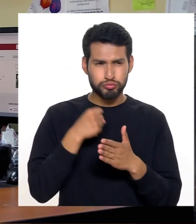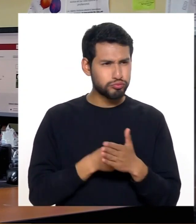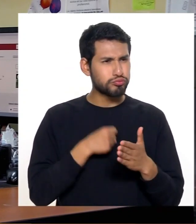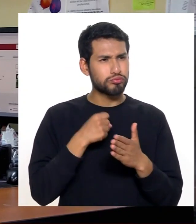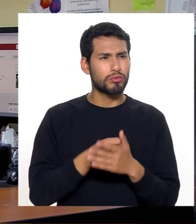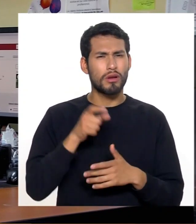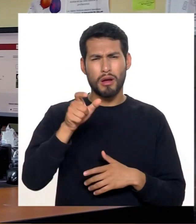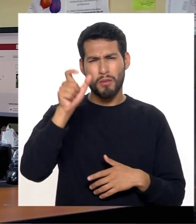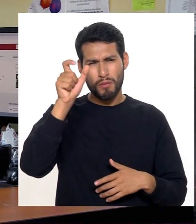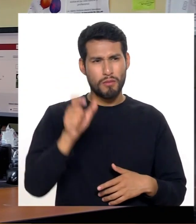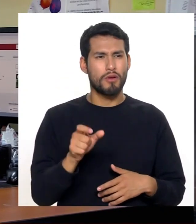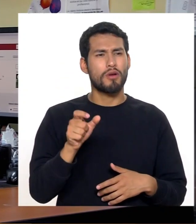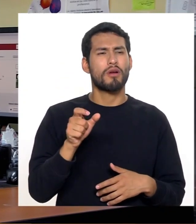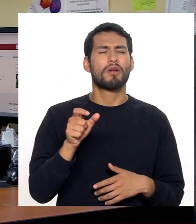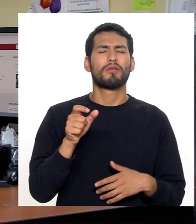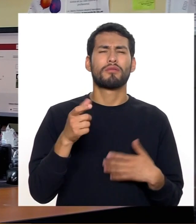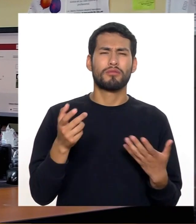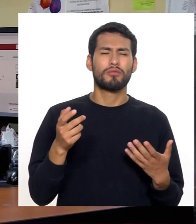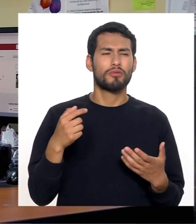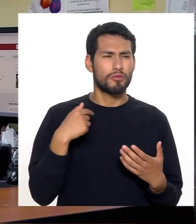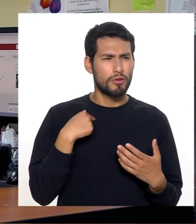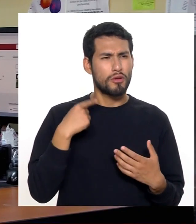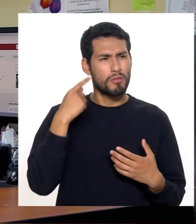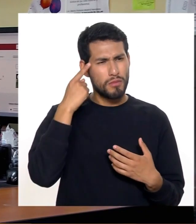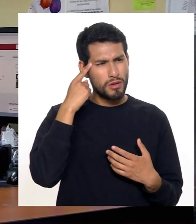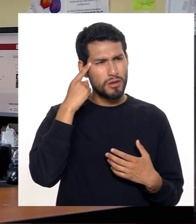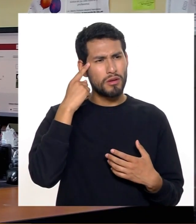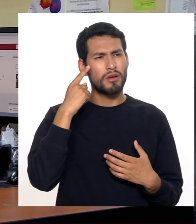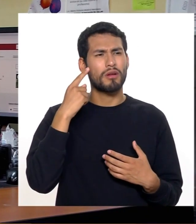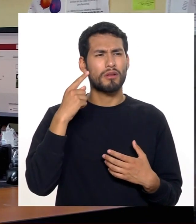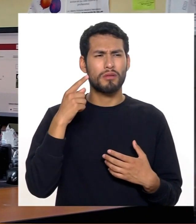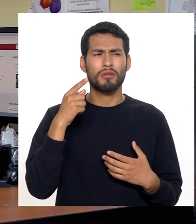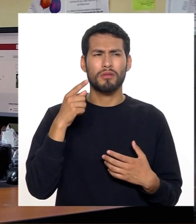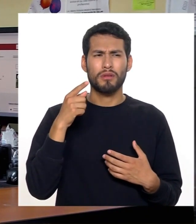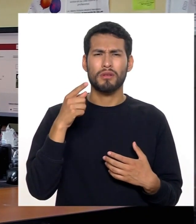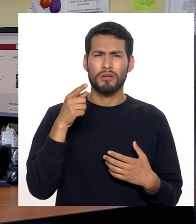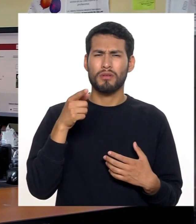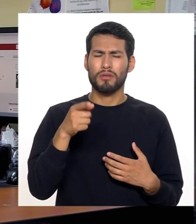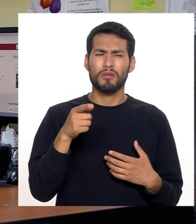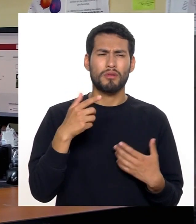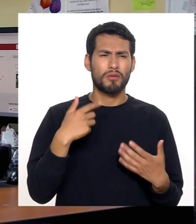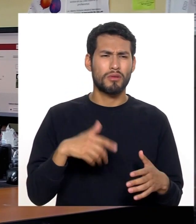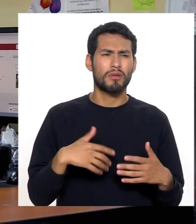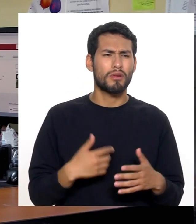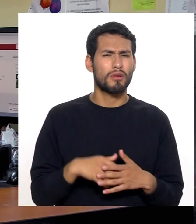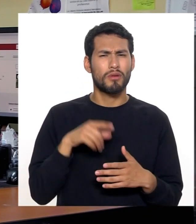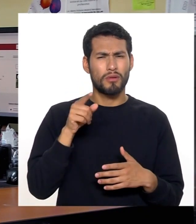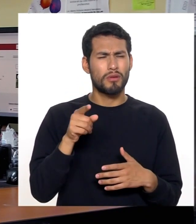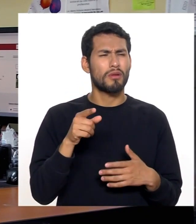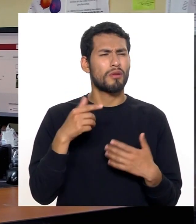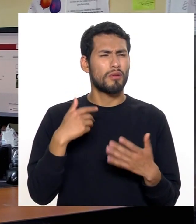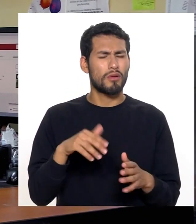una persona luchadora, una persona que creo yo que